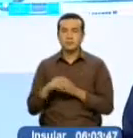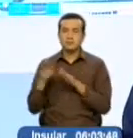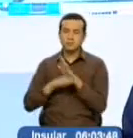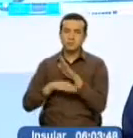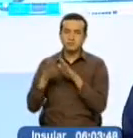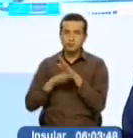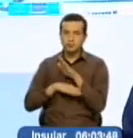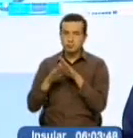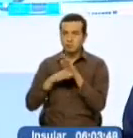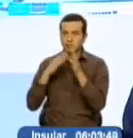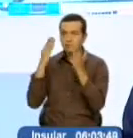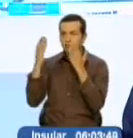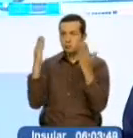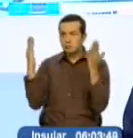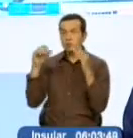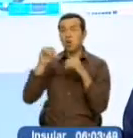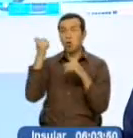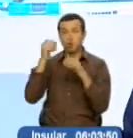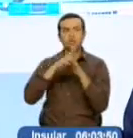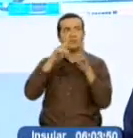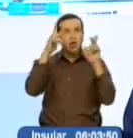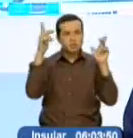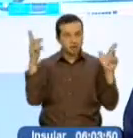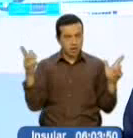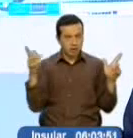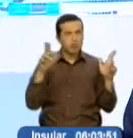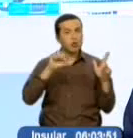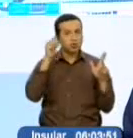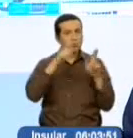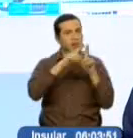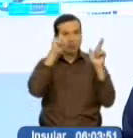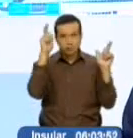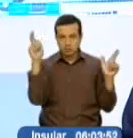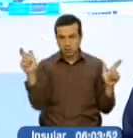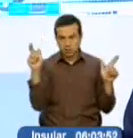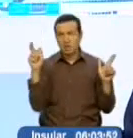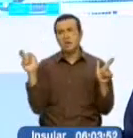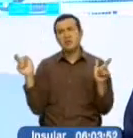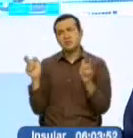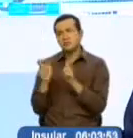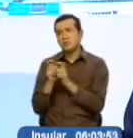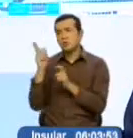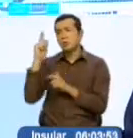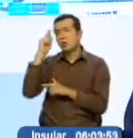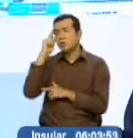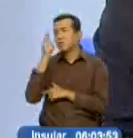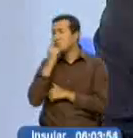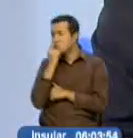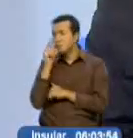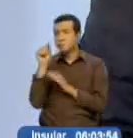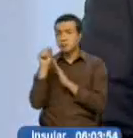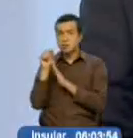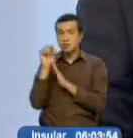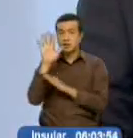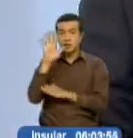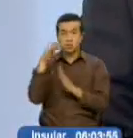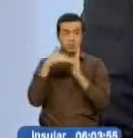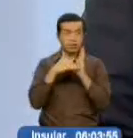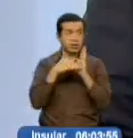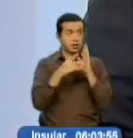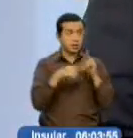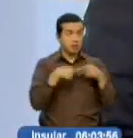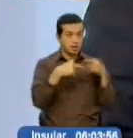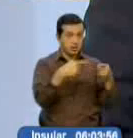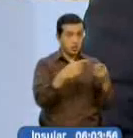menor y comparativamente con otros campos mayores son de menor interés para el Estado. 5.000 barriles diarios,